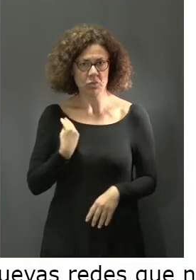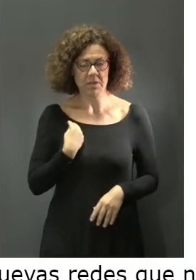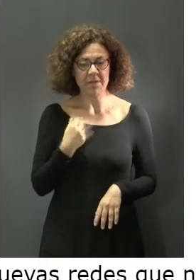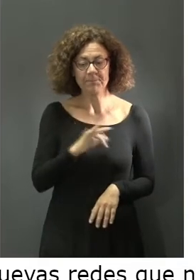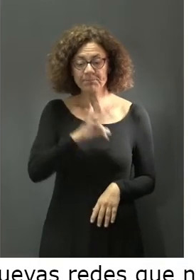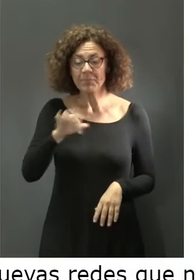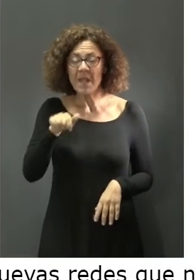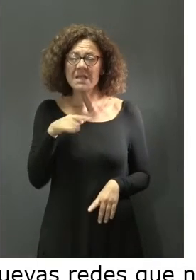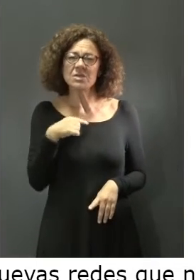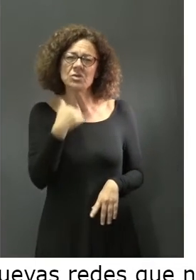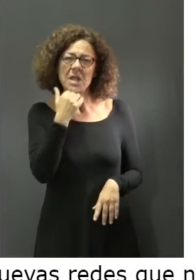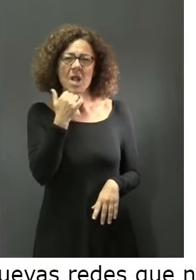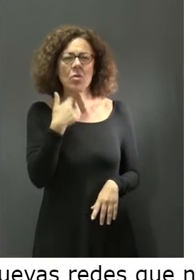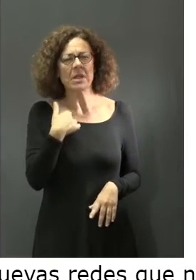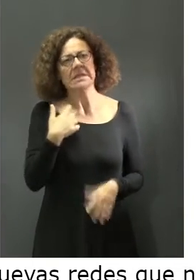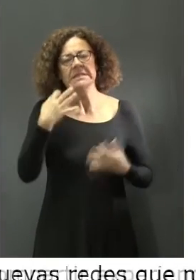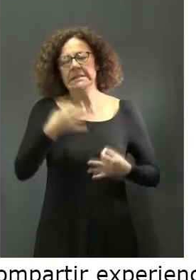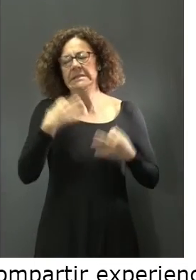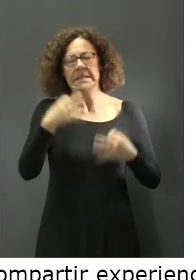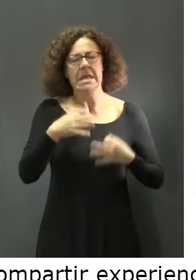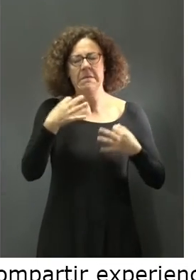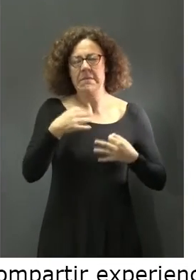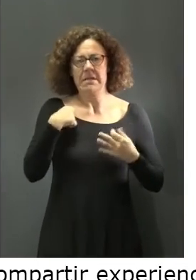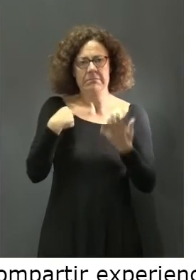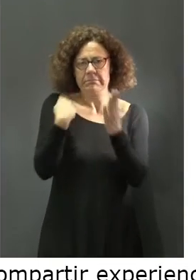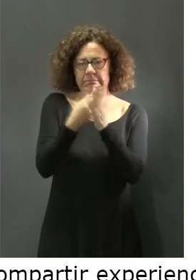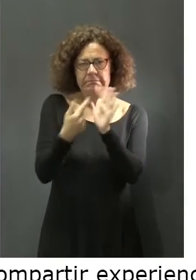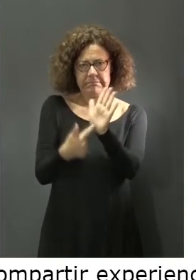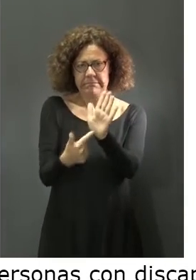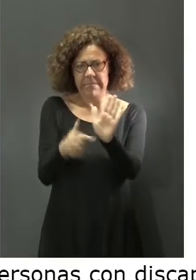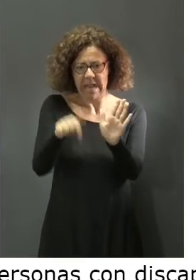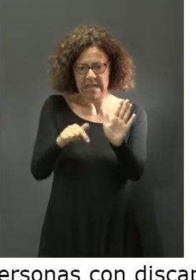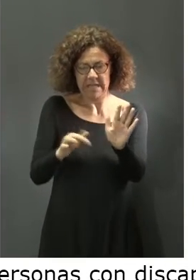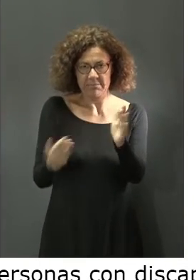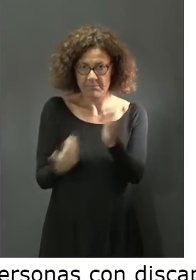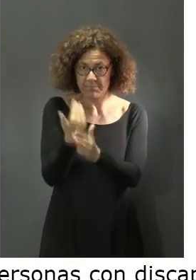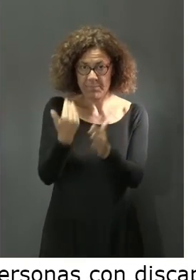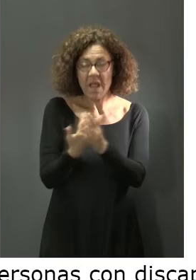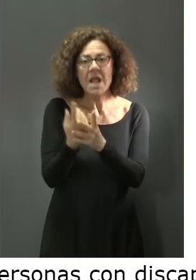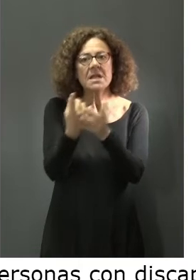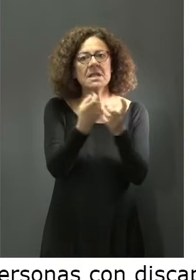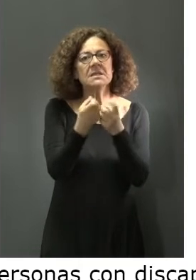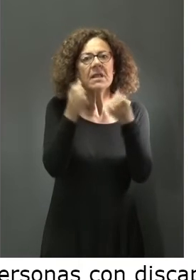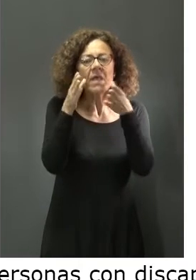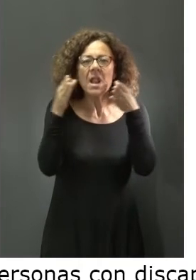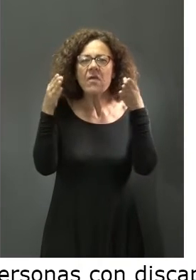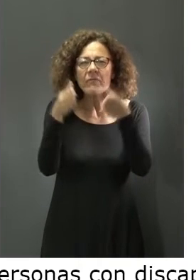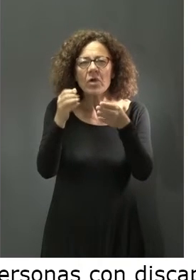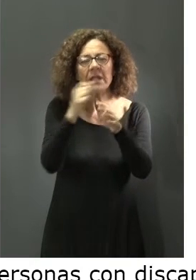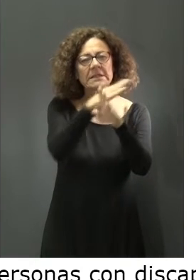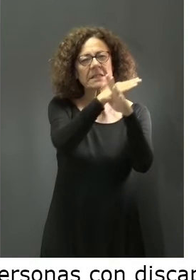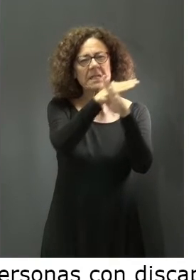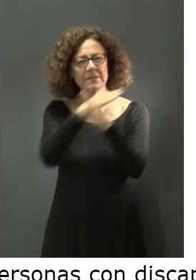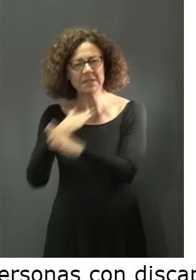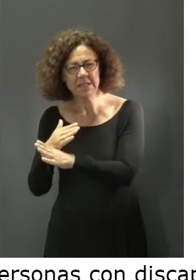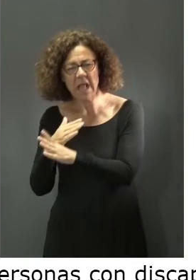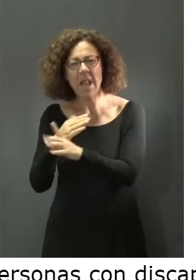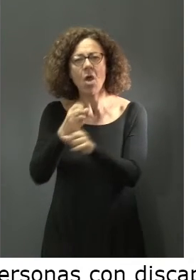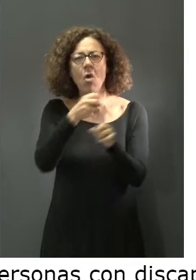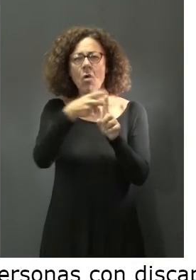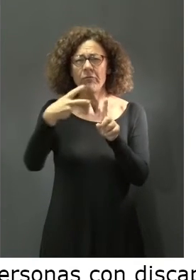esta es una nota que yo creo que ha estado constante a lo largo de la jornada de hoy. La necesidad de ese enfoque transversal,